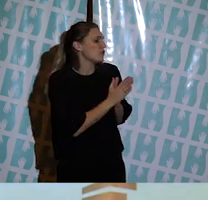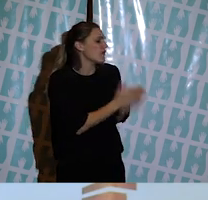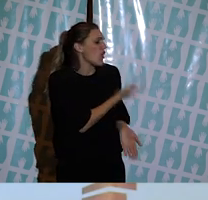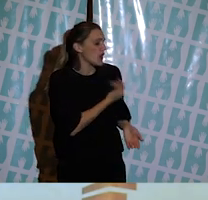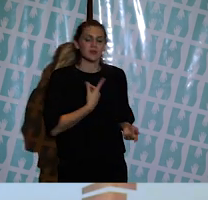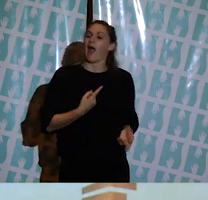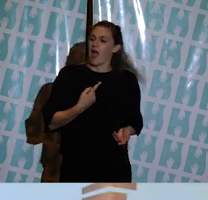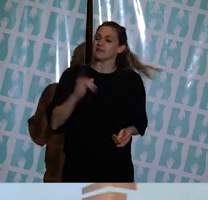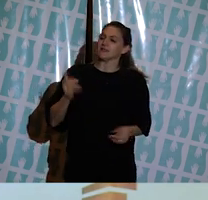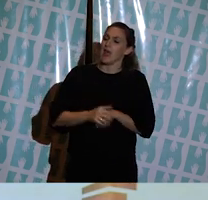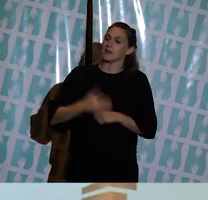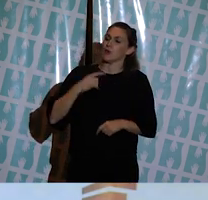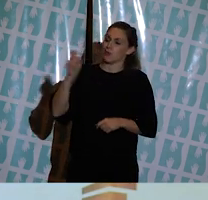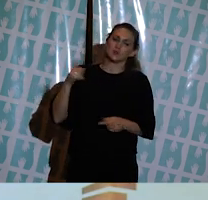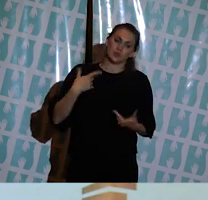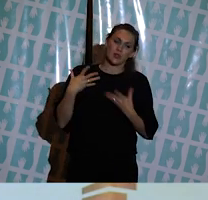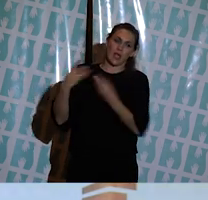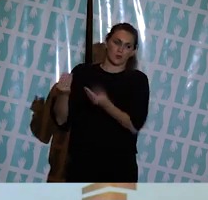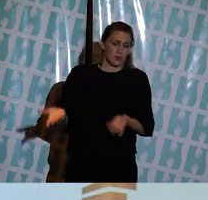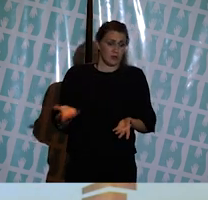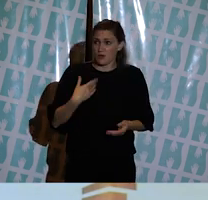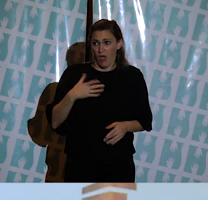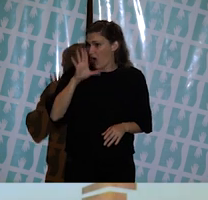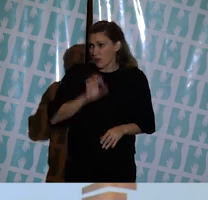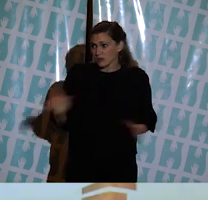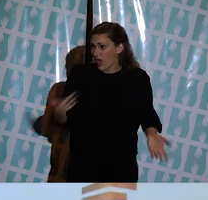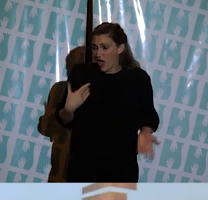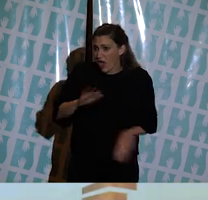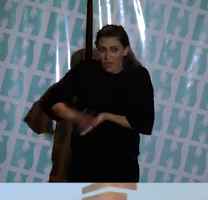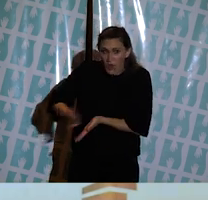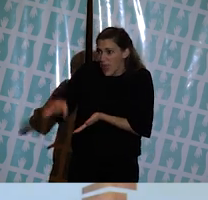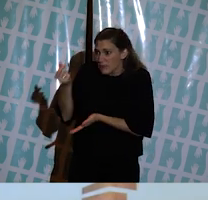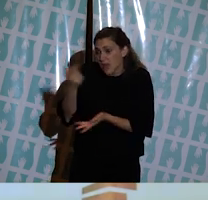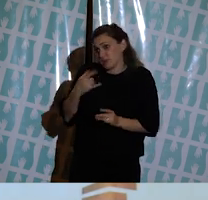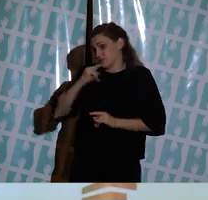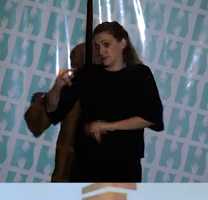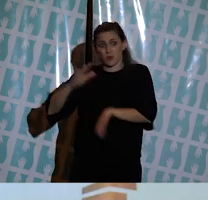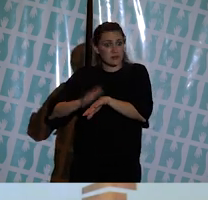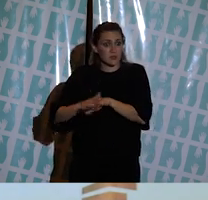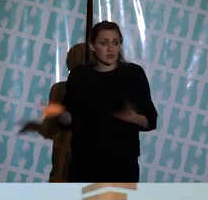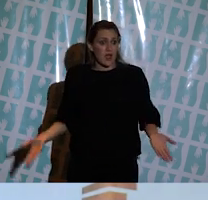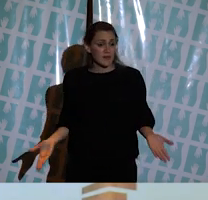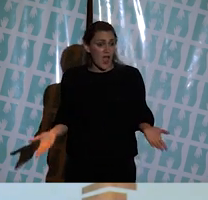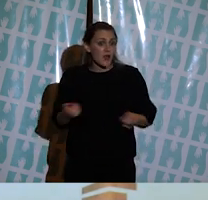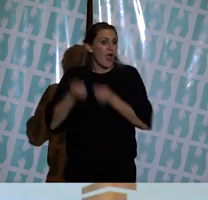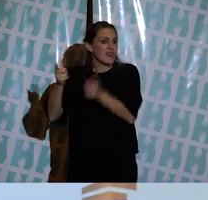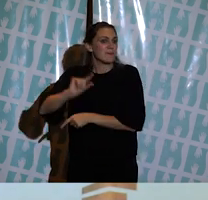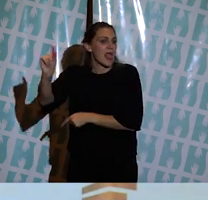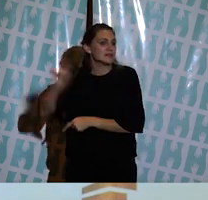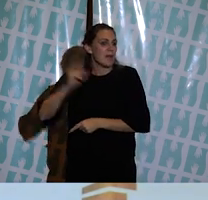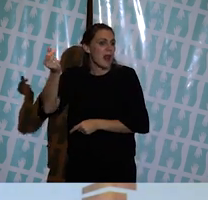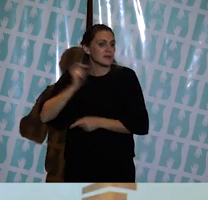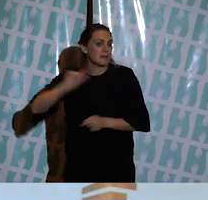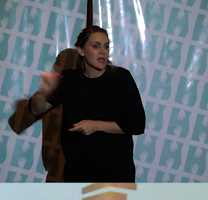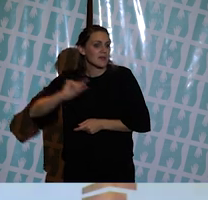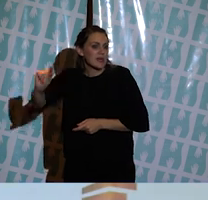la herida, en vez de decir, bueno, bancate la deuda, porque si te bancas la deuda puede ser consciente de un tratamiento para no seguir endeudándote.